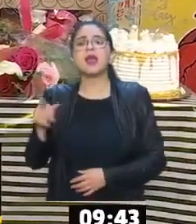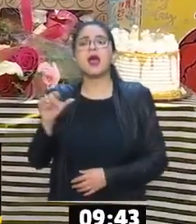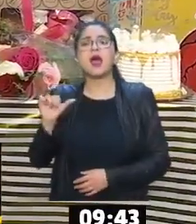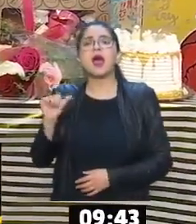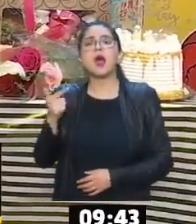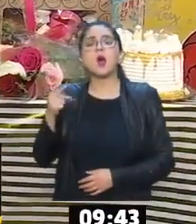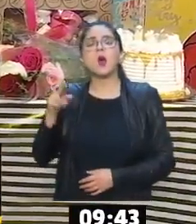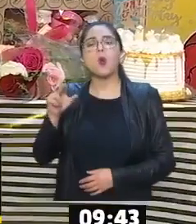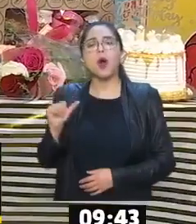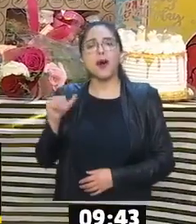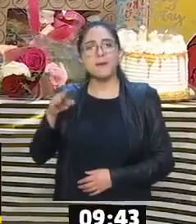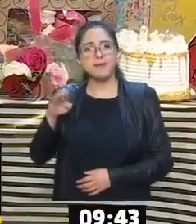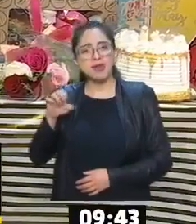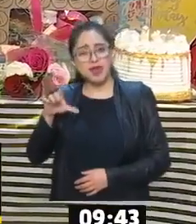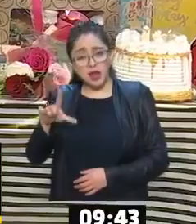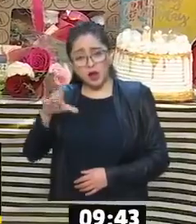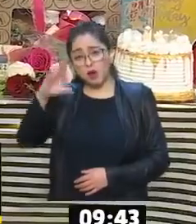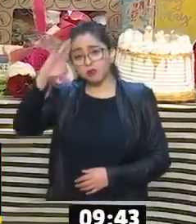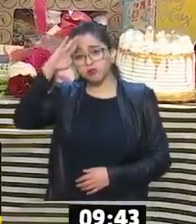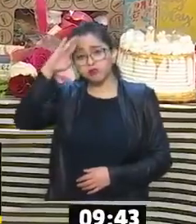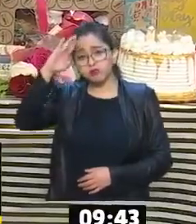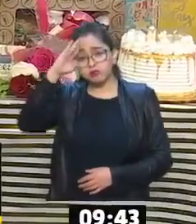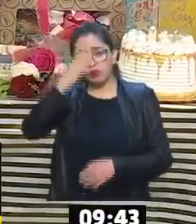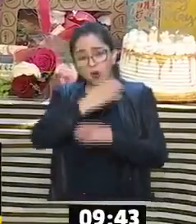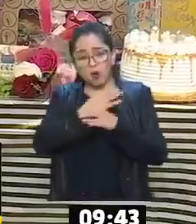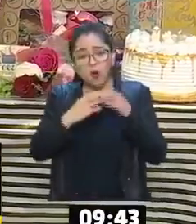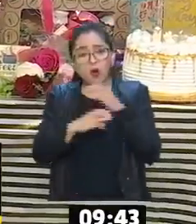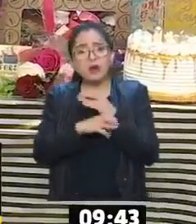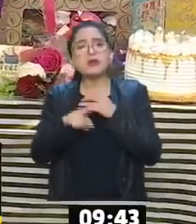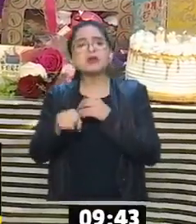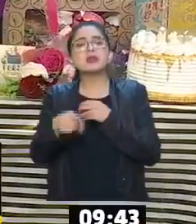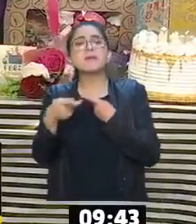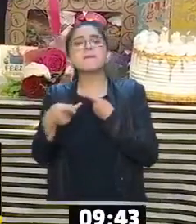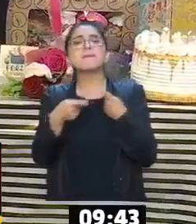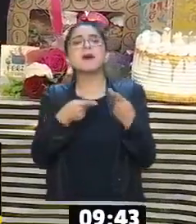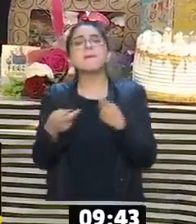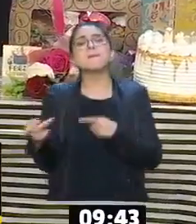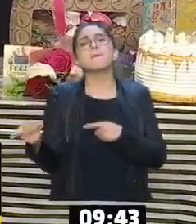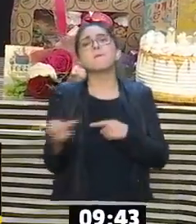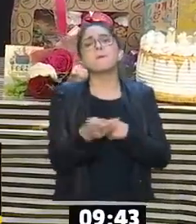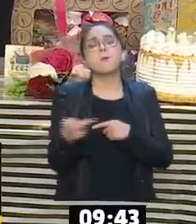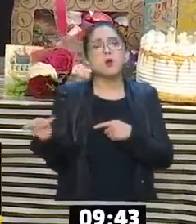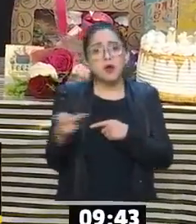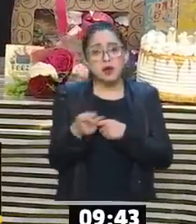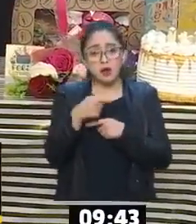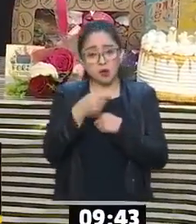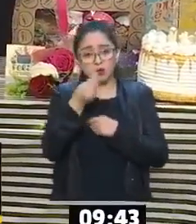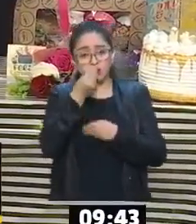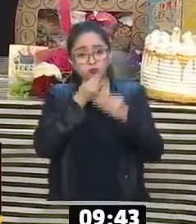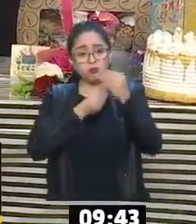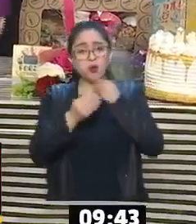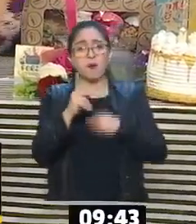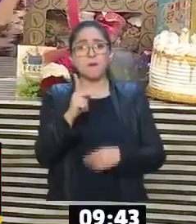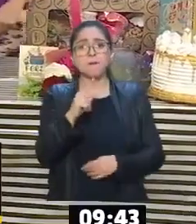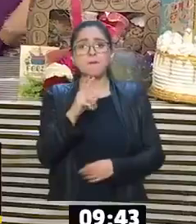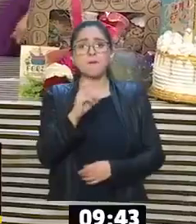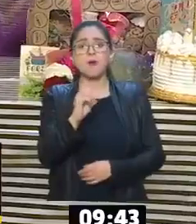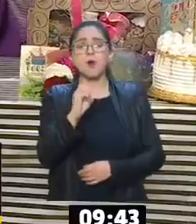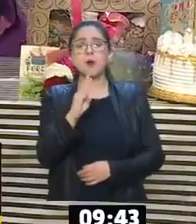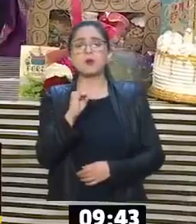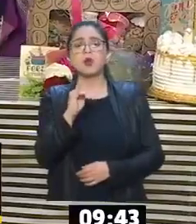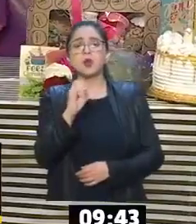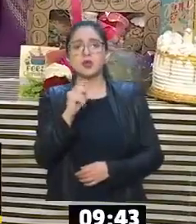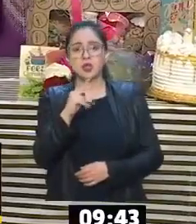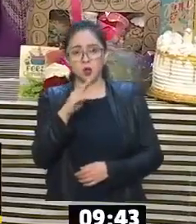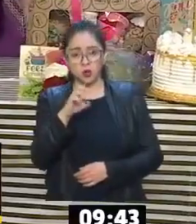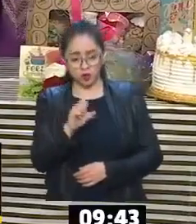tiene muchísimas propiedades con la que se hace el pulque. Y principalmente es rica en probióticos. Además nos puede favorecer